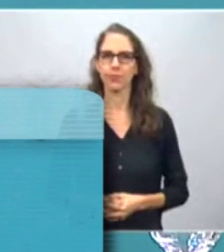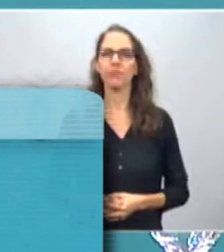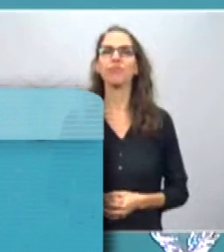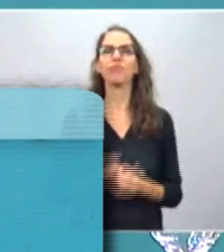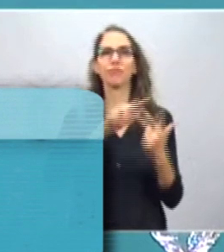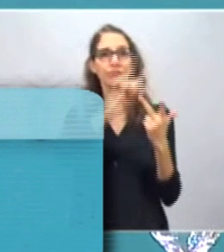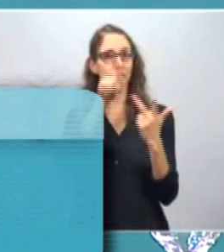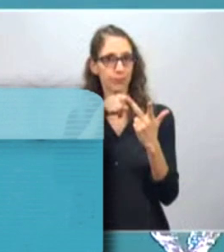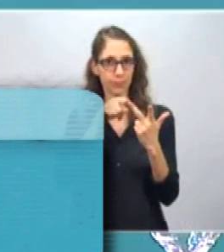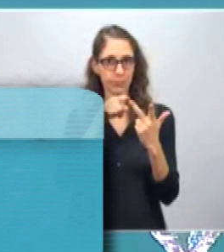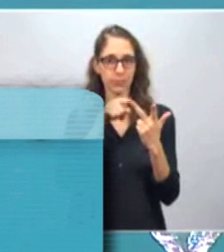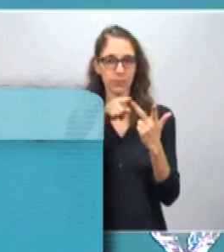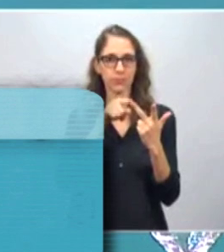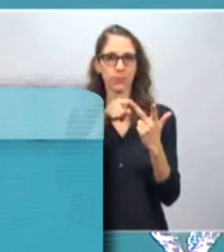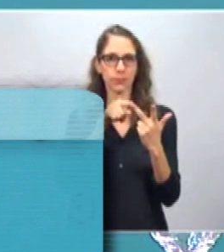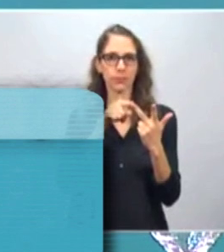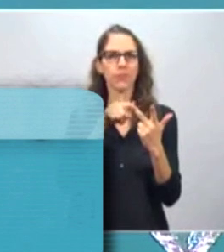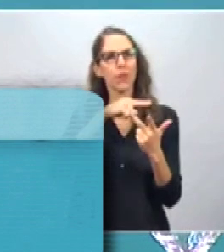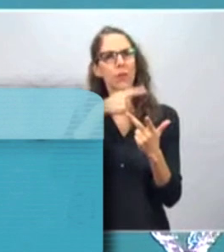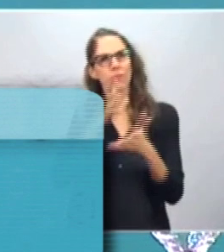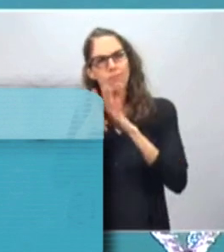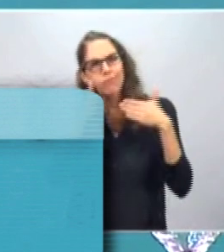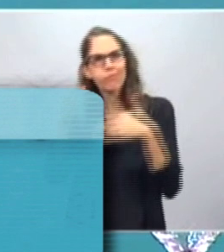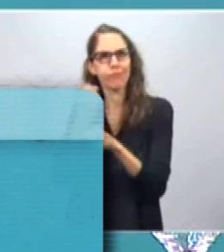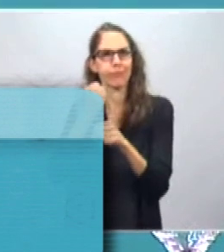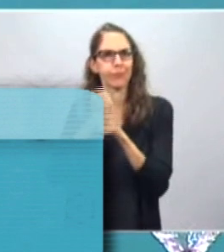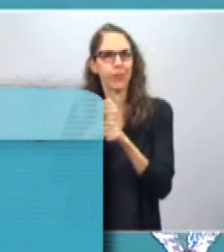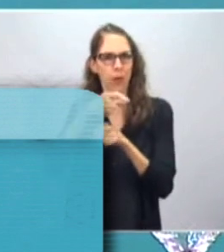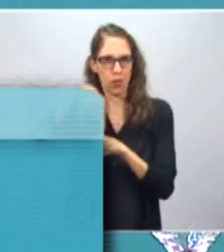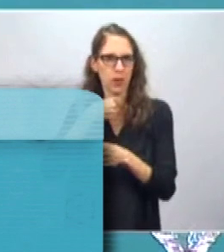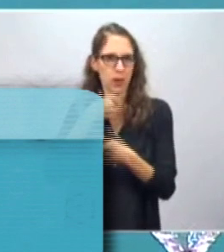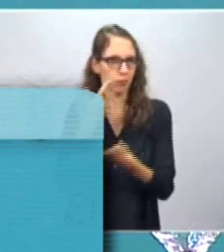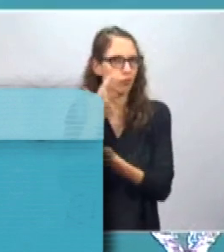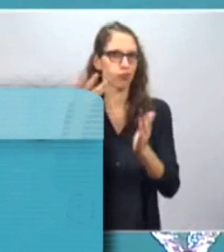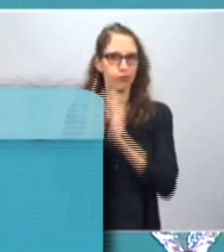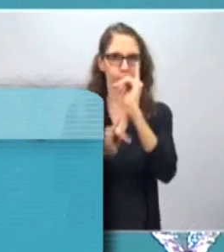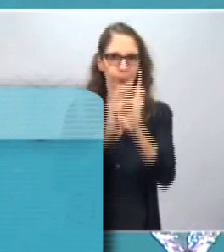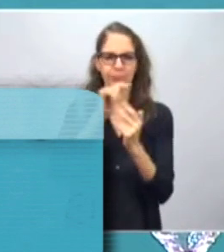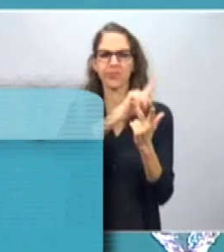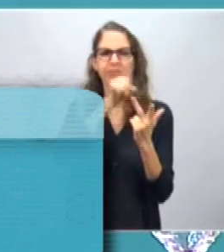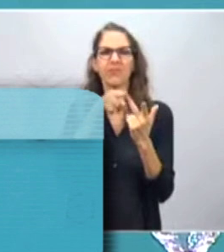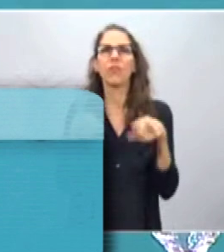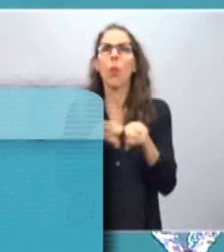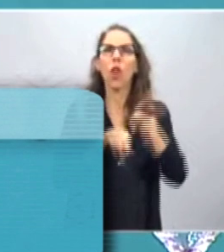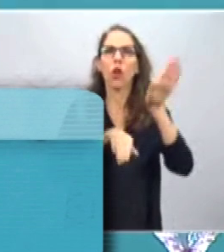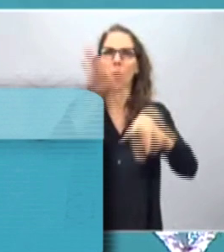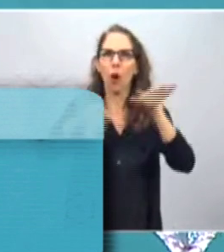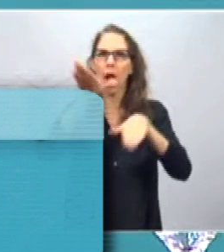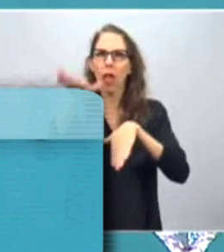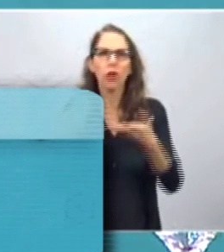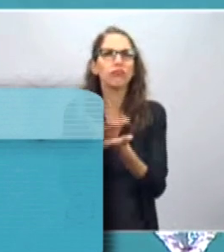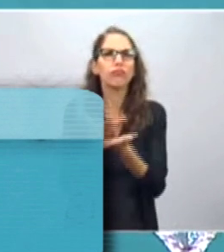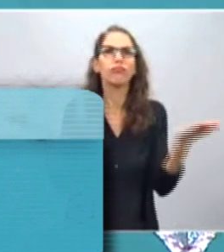Una tercera línea de trabajo que estamos presentando hoy es la convocatoria que está abierta para